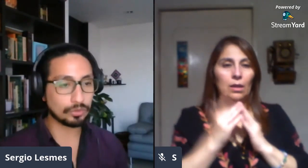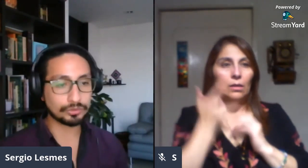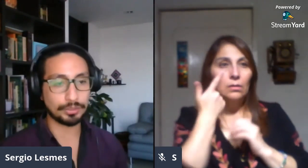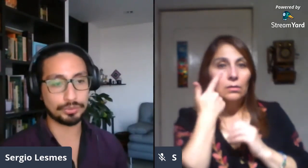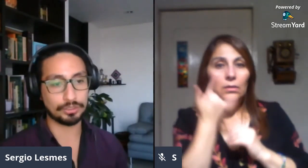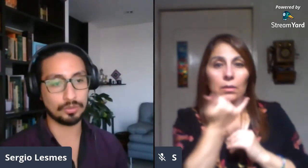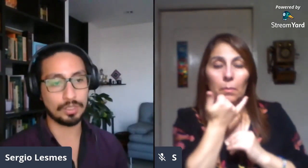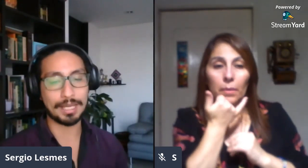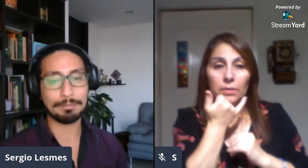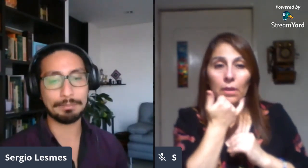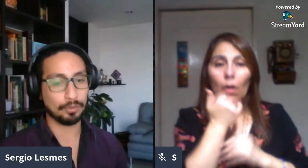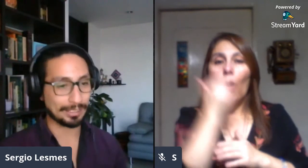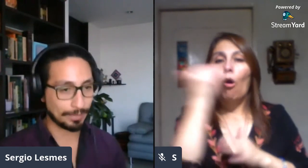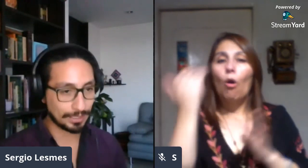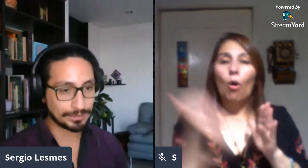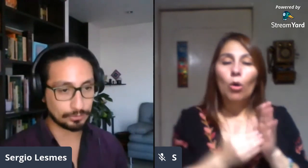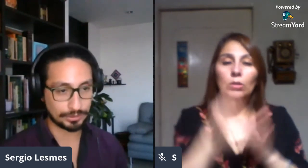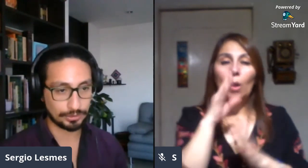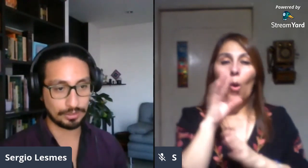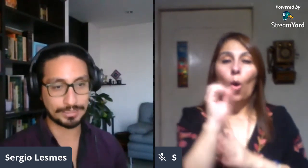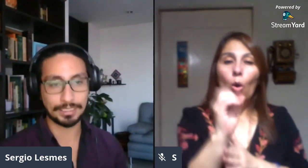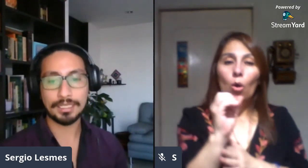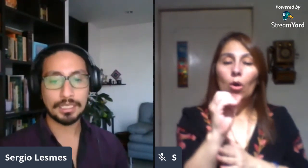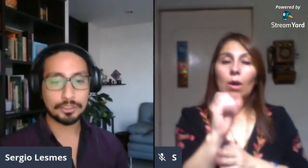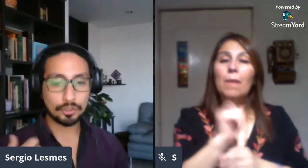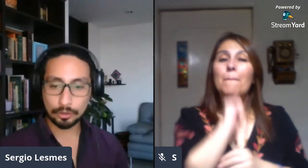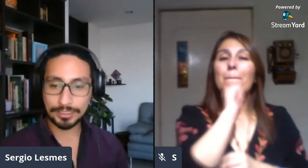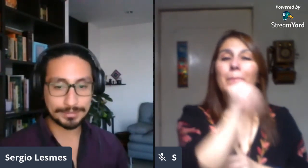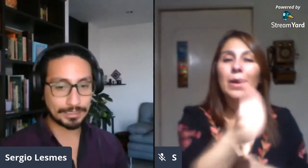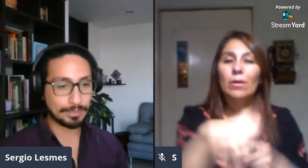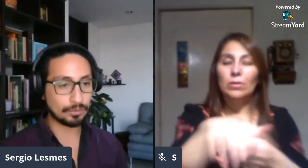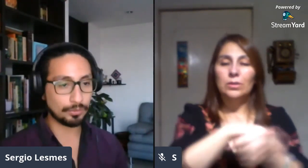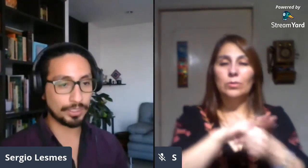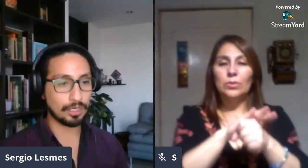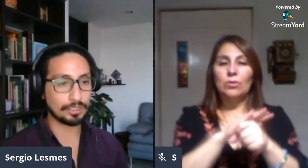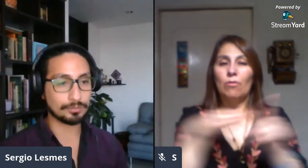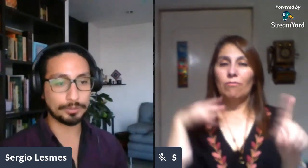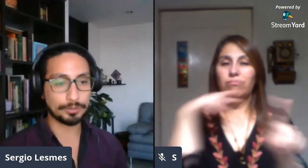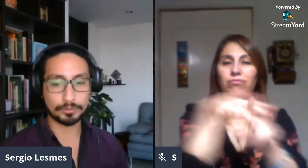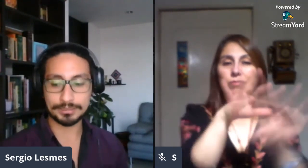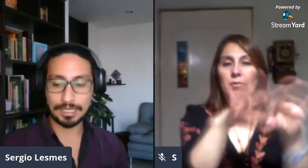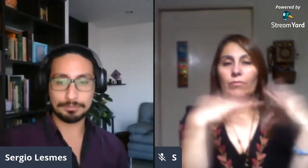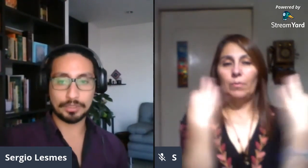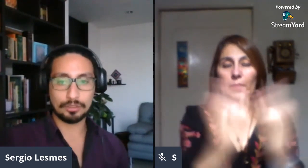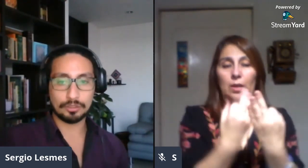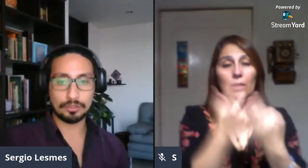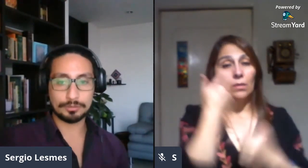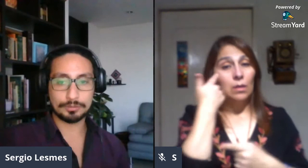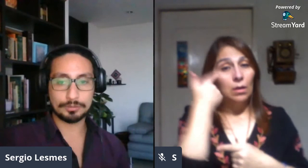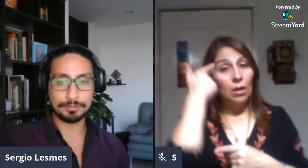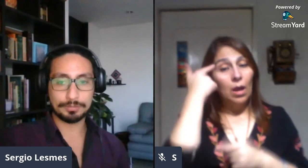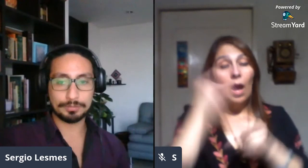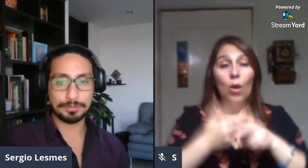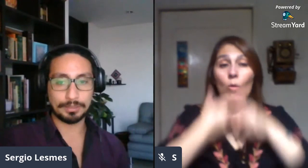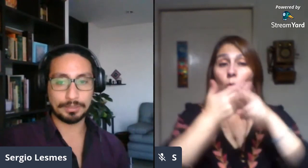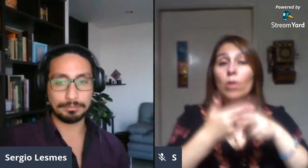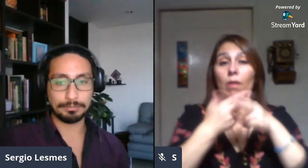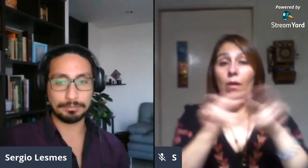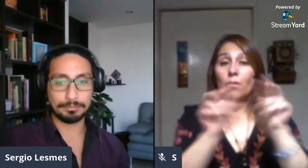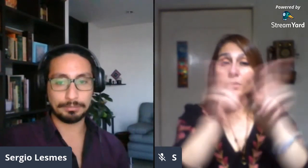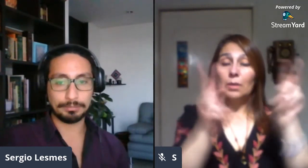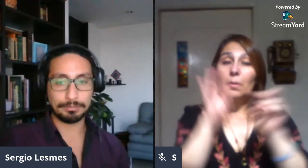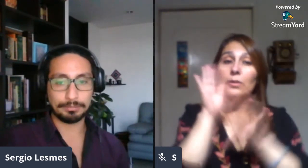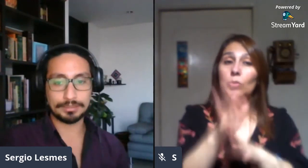de nuevo contribuyendo a empeorar más la situación. Es que yo creo que este tema del cuidado es muy potente, además porque nos permite